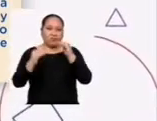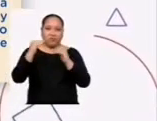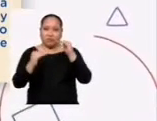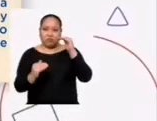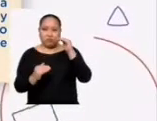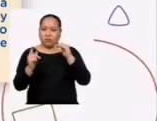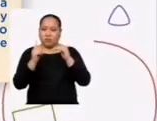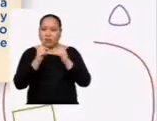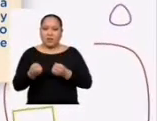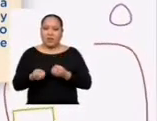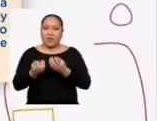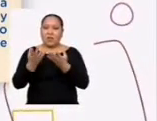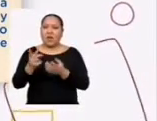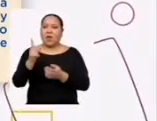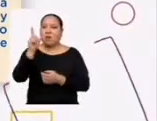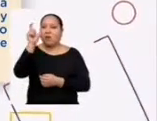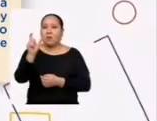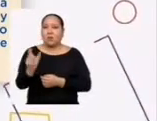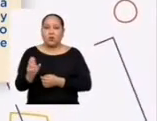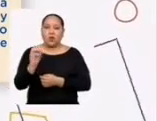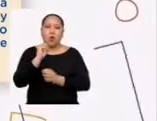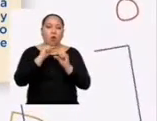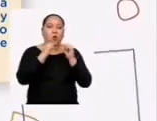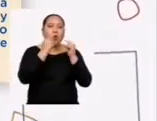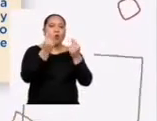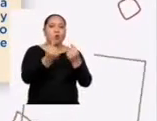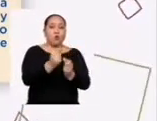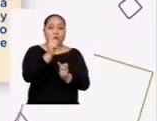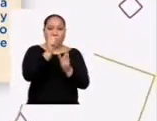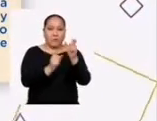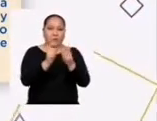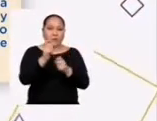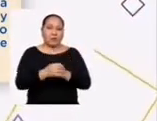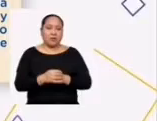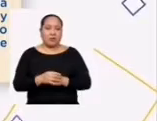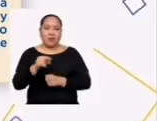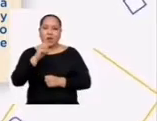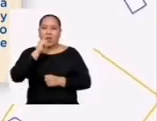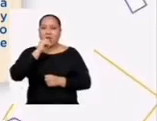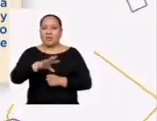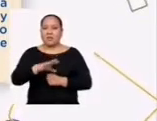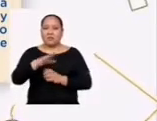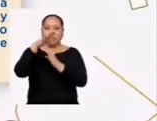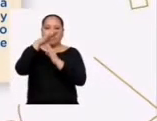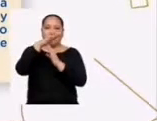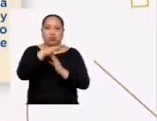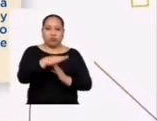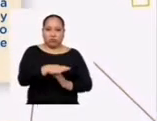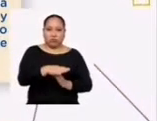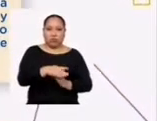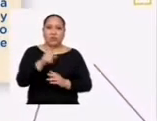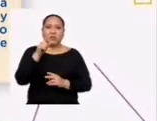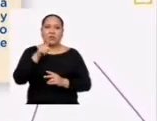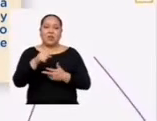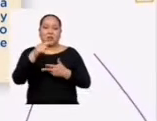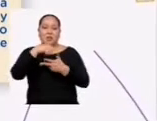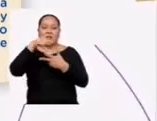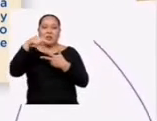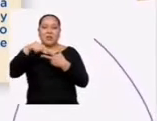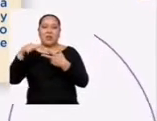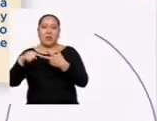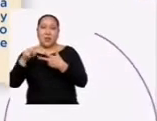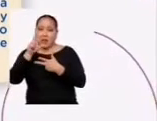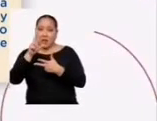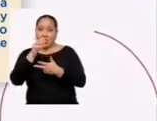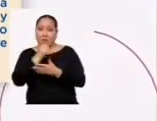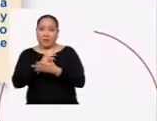sin justificación a una persona o grupo social. Para hablar de un trato discriminatorio deben cumplirse 3